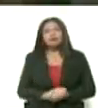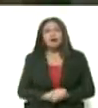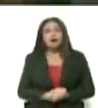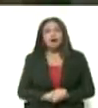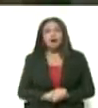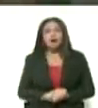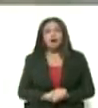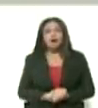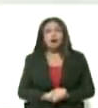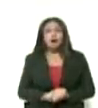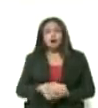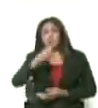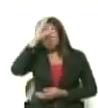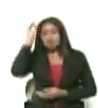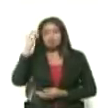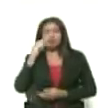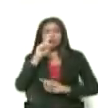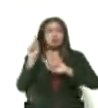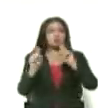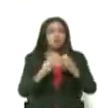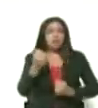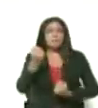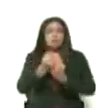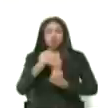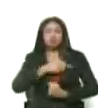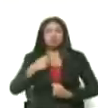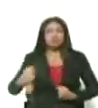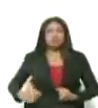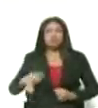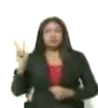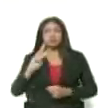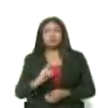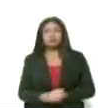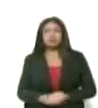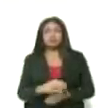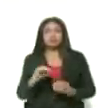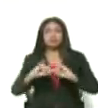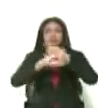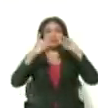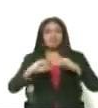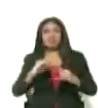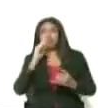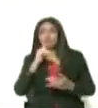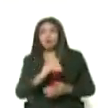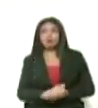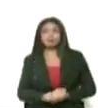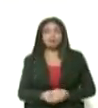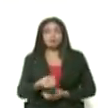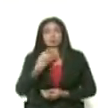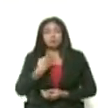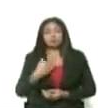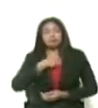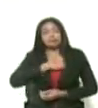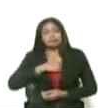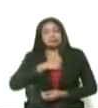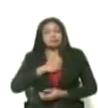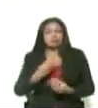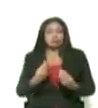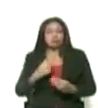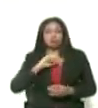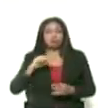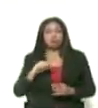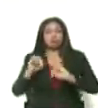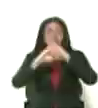pensaba sobre el apoyo de China a Venezuela y dice que no lo hace feliz. Bueno, lamentamos formar parte de sus infelicidades, que no